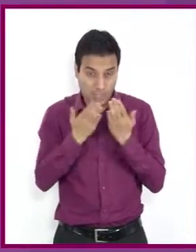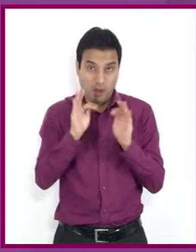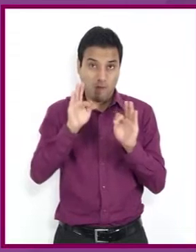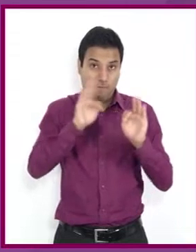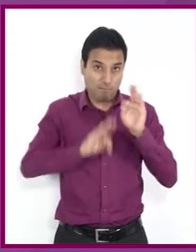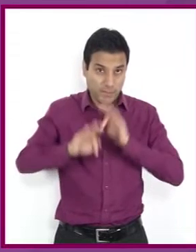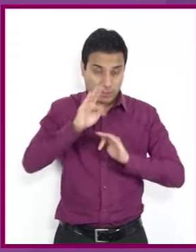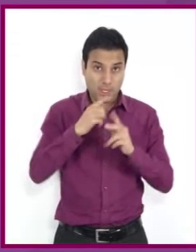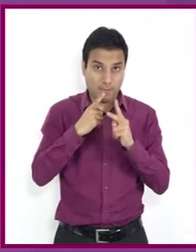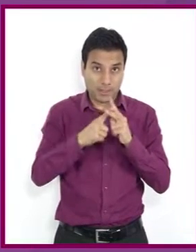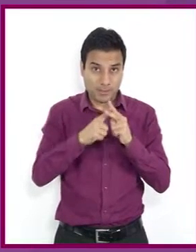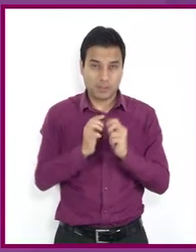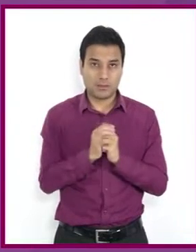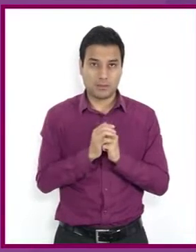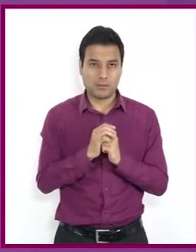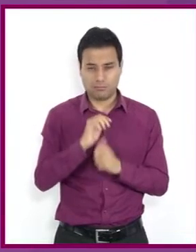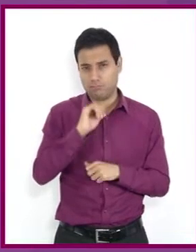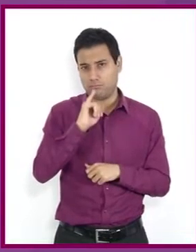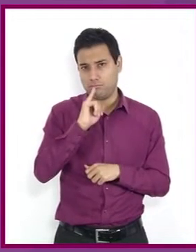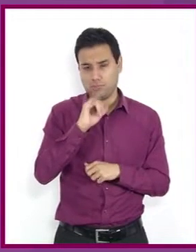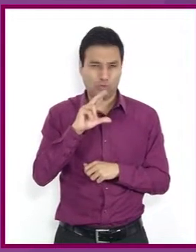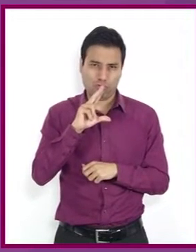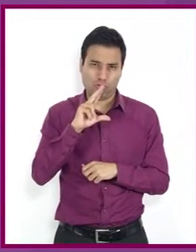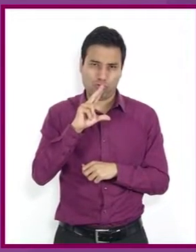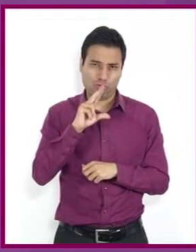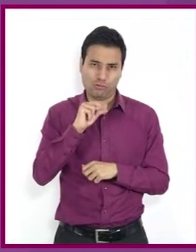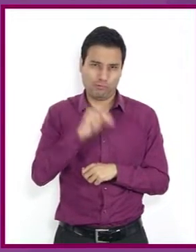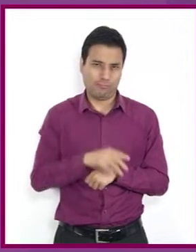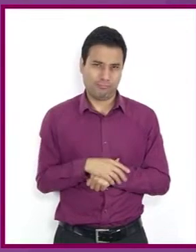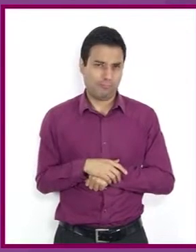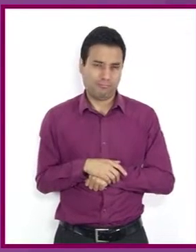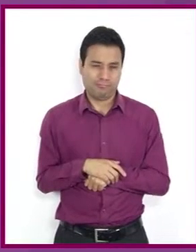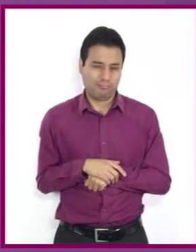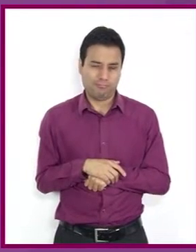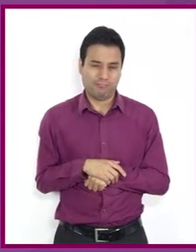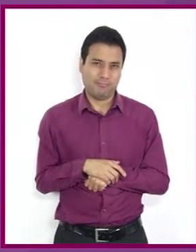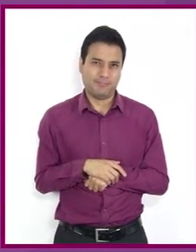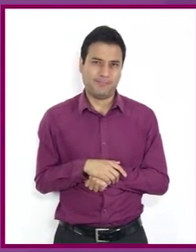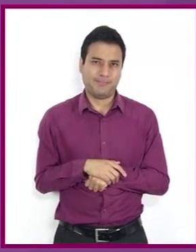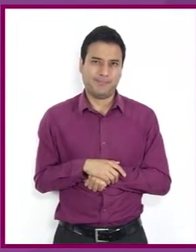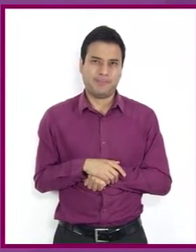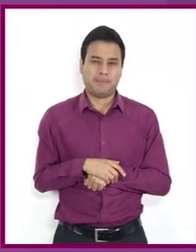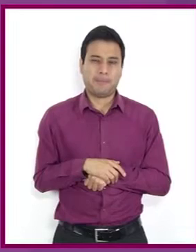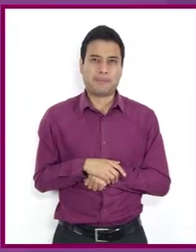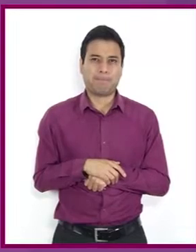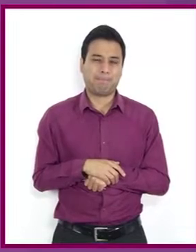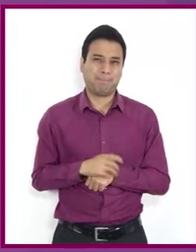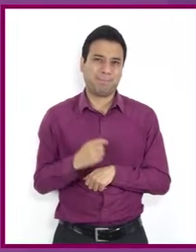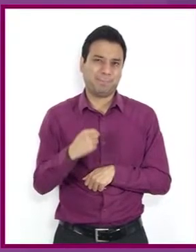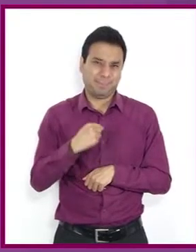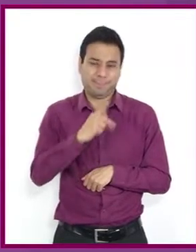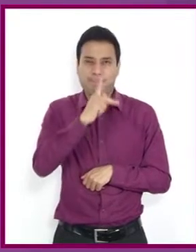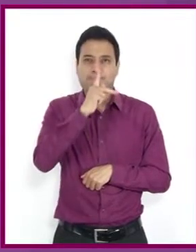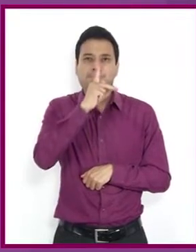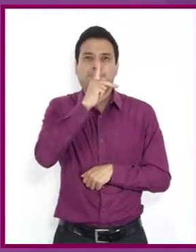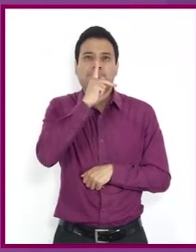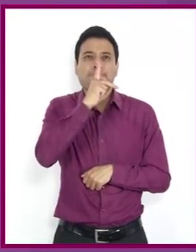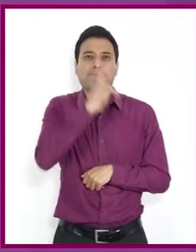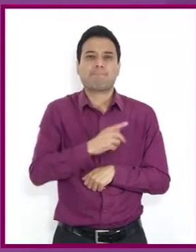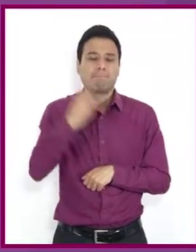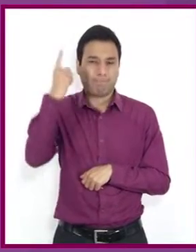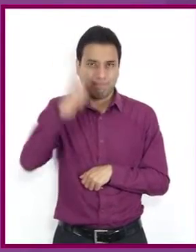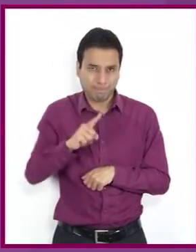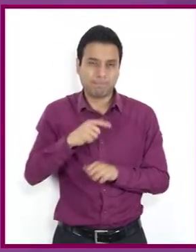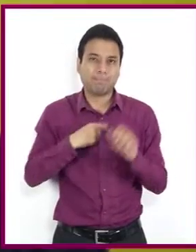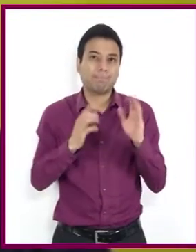y matemáticas? No propio, no exactamente. En realidad mi padre me mandó ahí para que estudiara